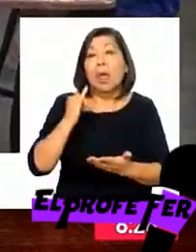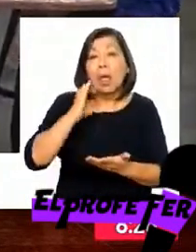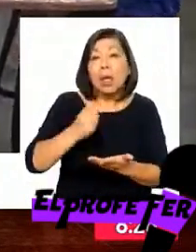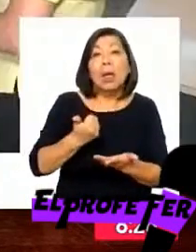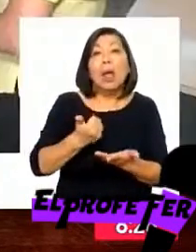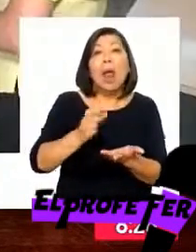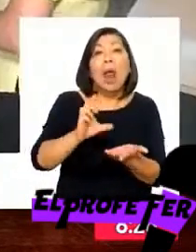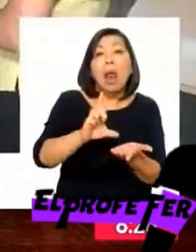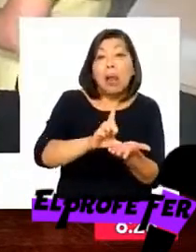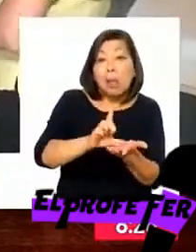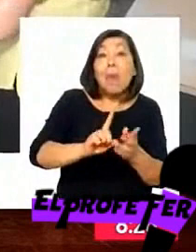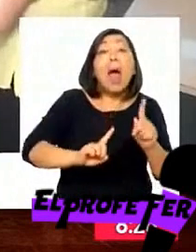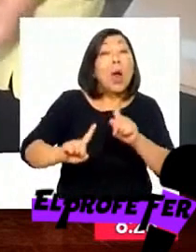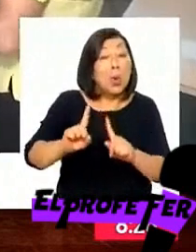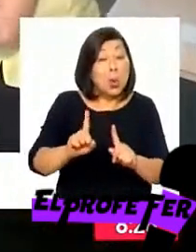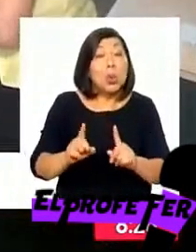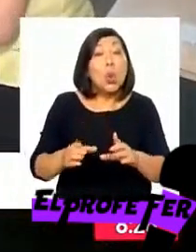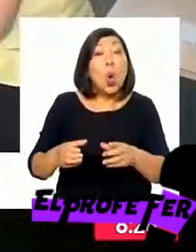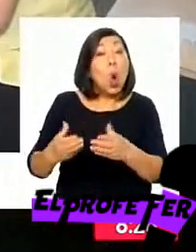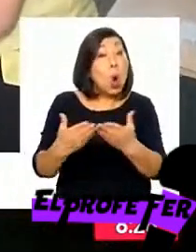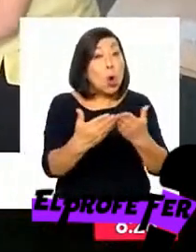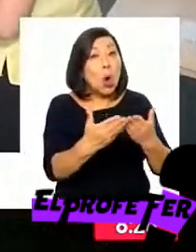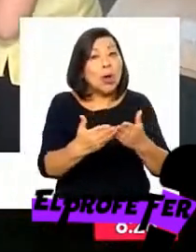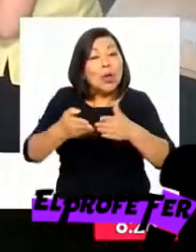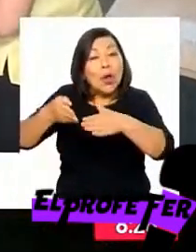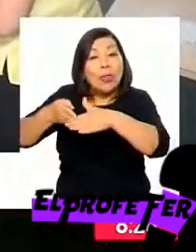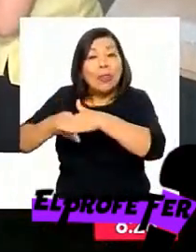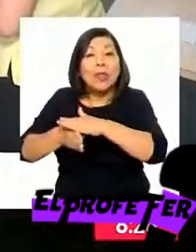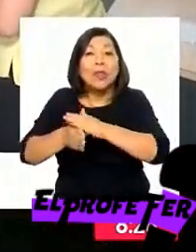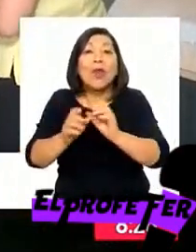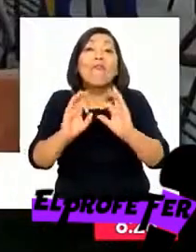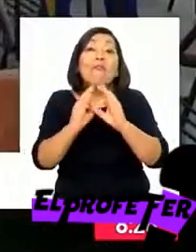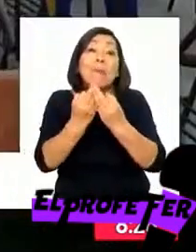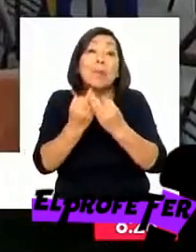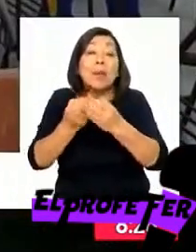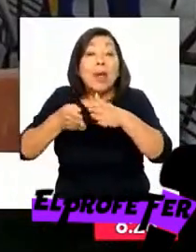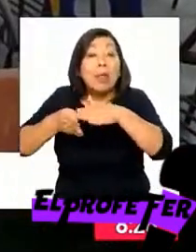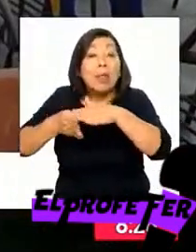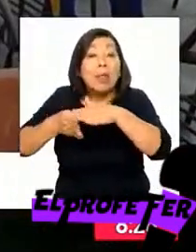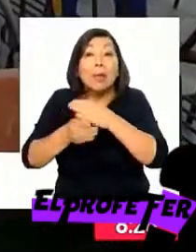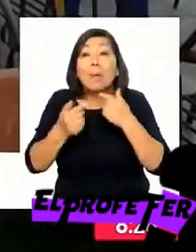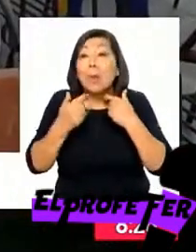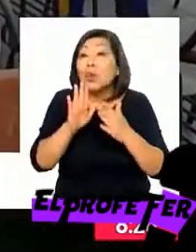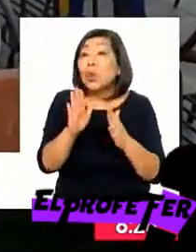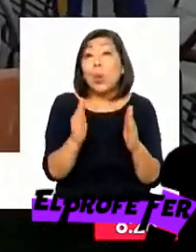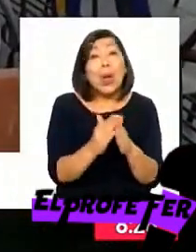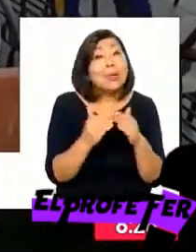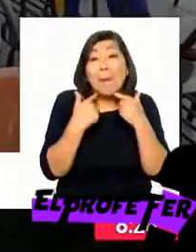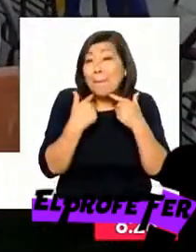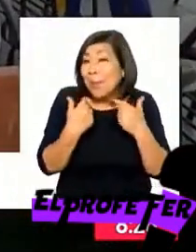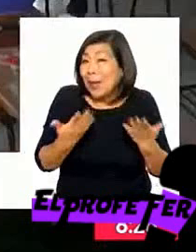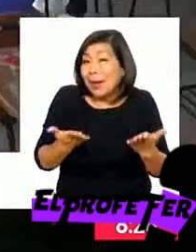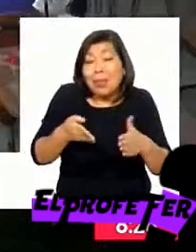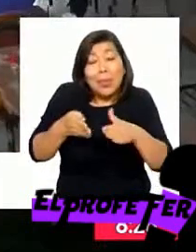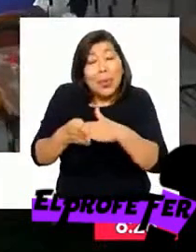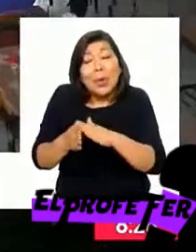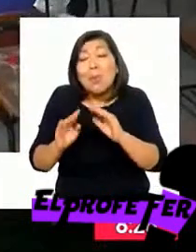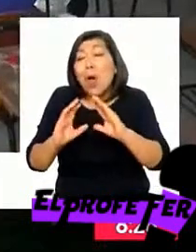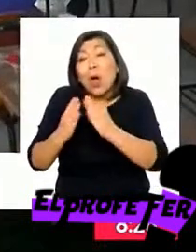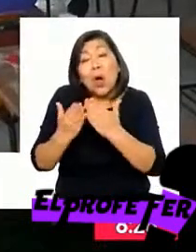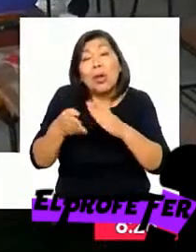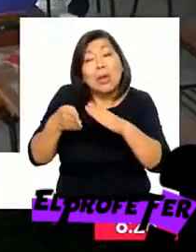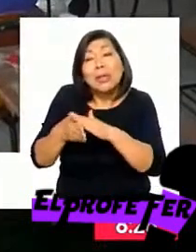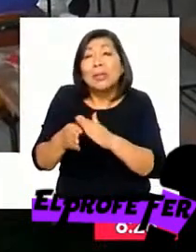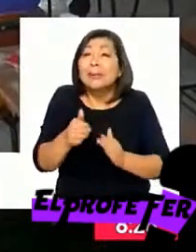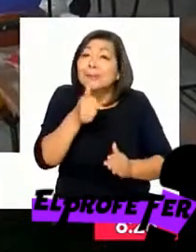Lima, que están siendo utilizadas como albergues para personas que lo han perdido todo. En estos casos, lo que